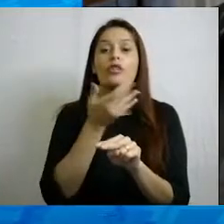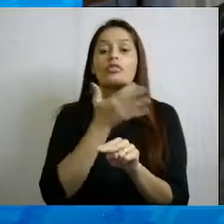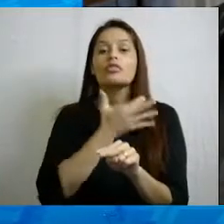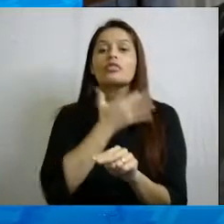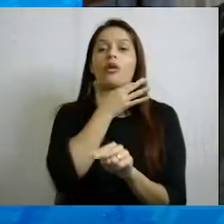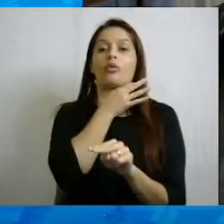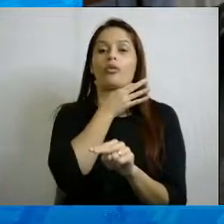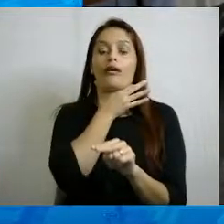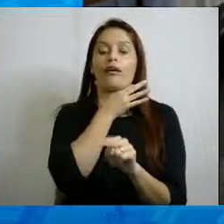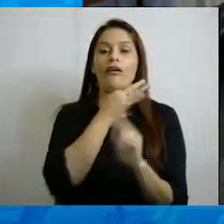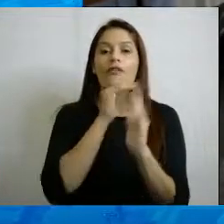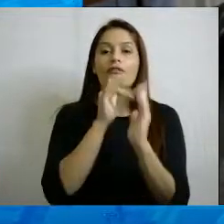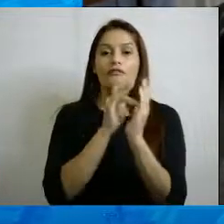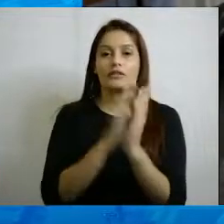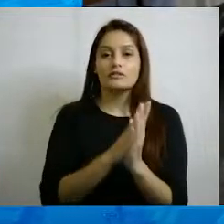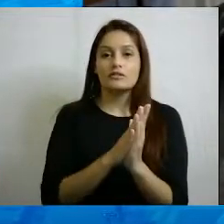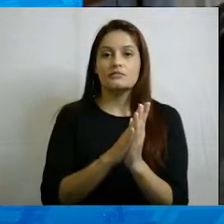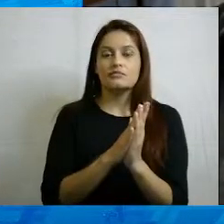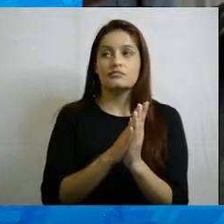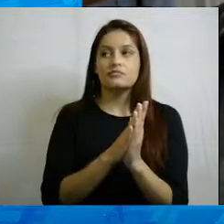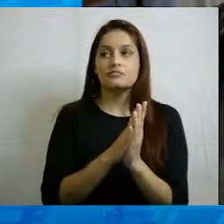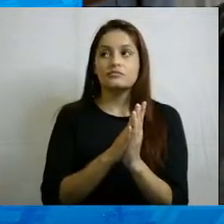a la fecha, ¿ya?